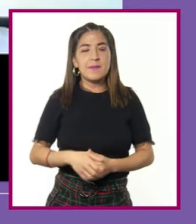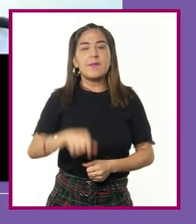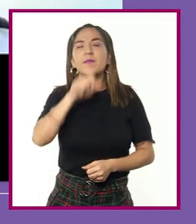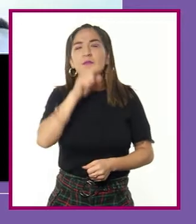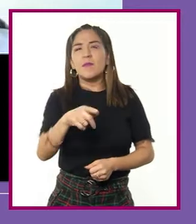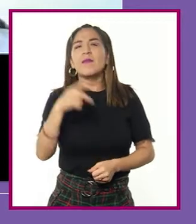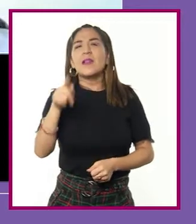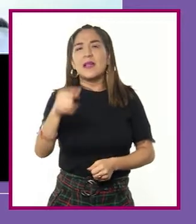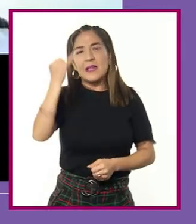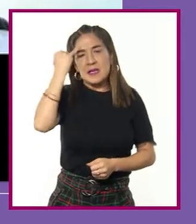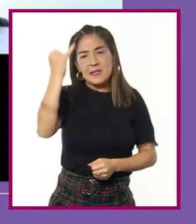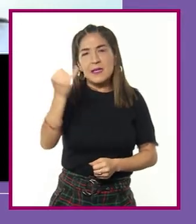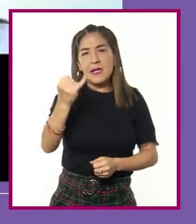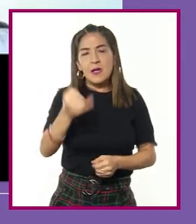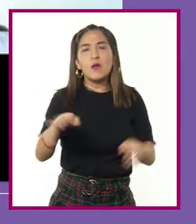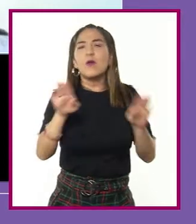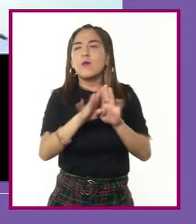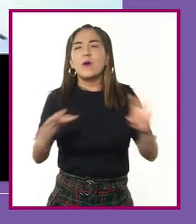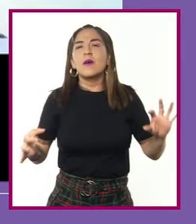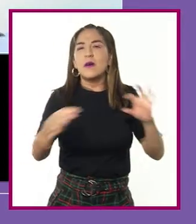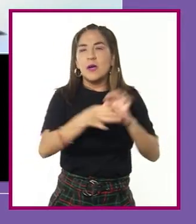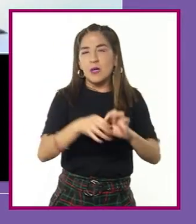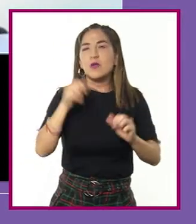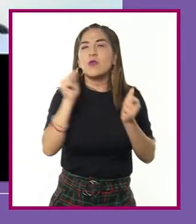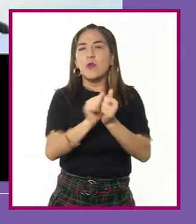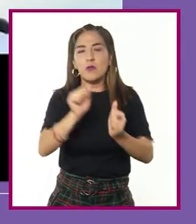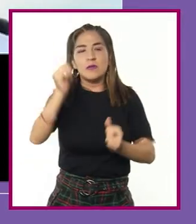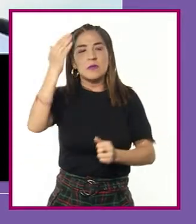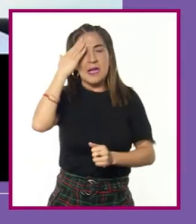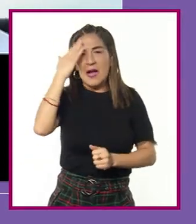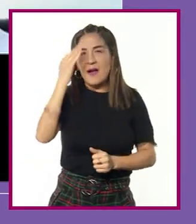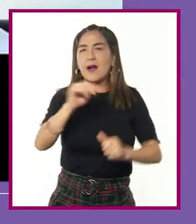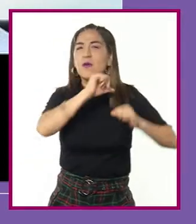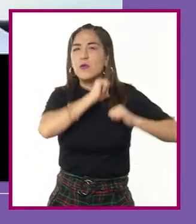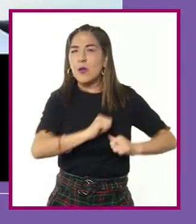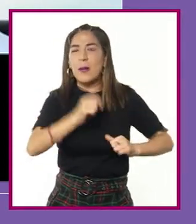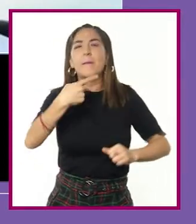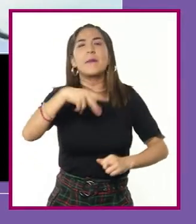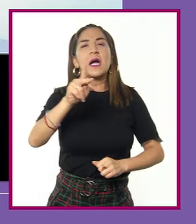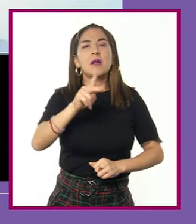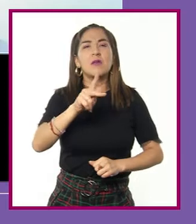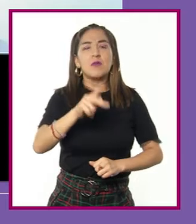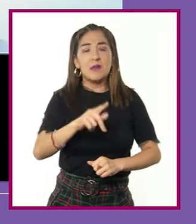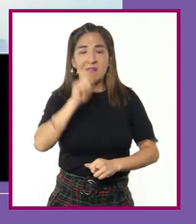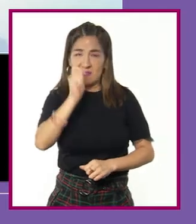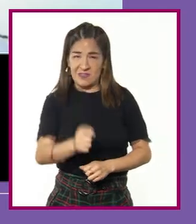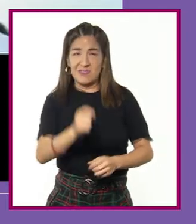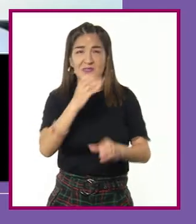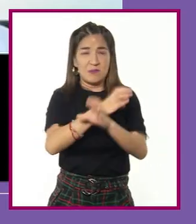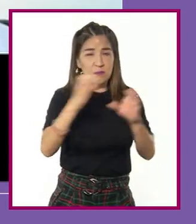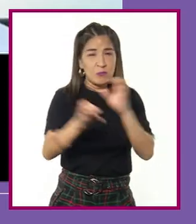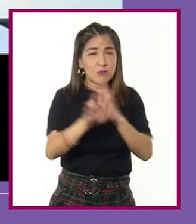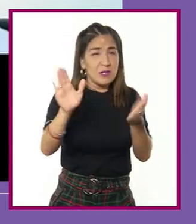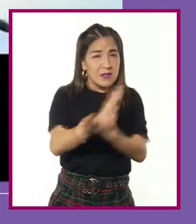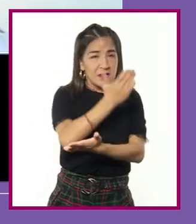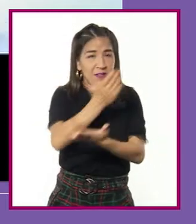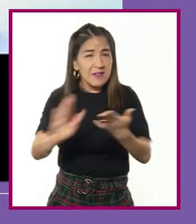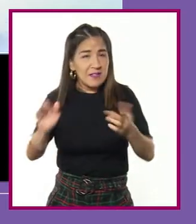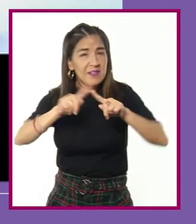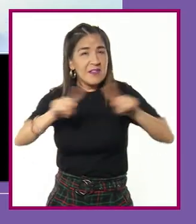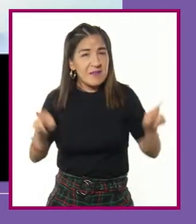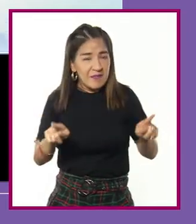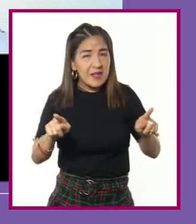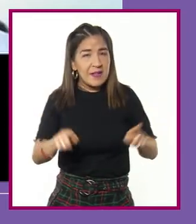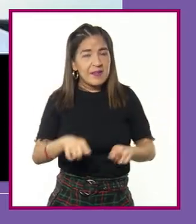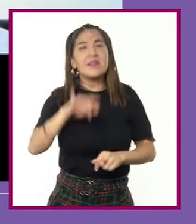del poder suele estar asociada con la autoridad, pero ¿realmente son cosas distintas? Sí,